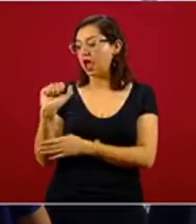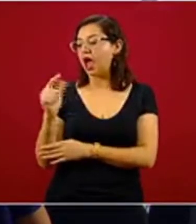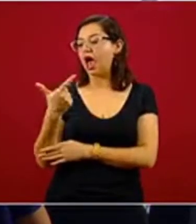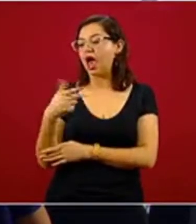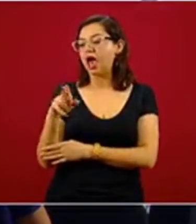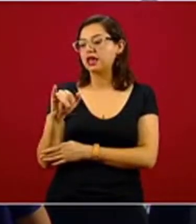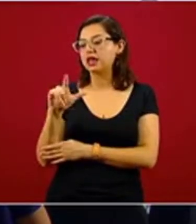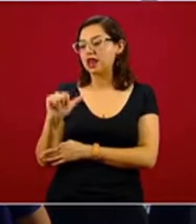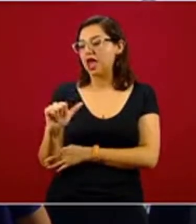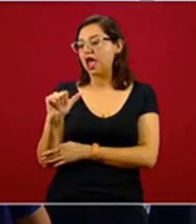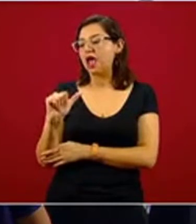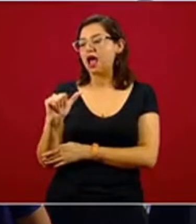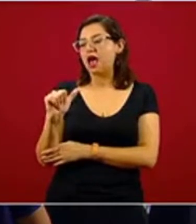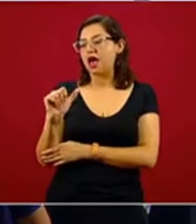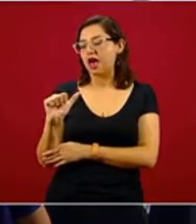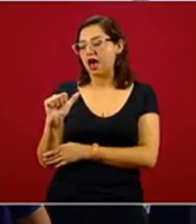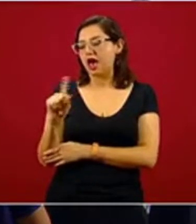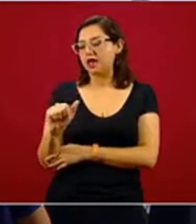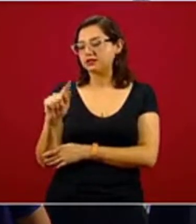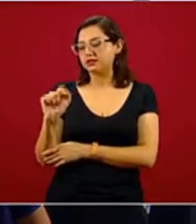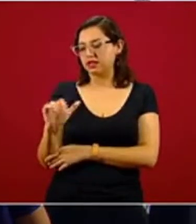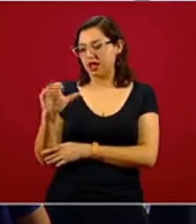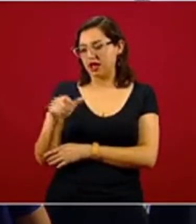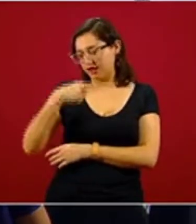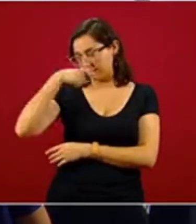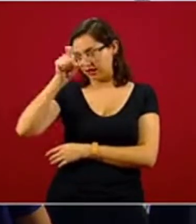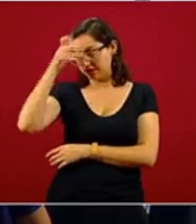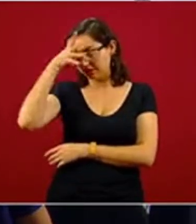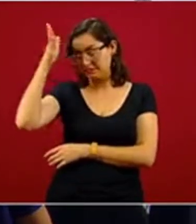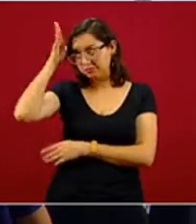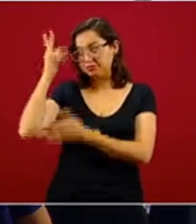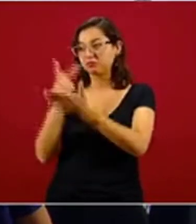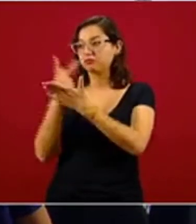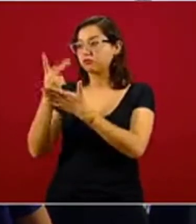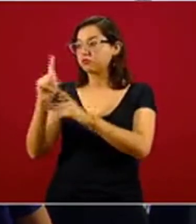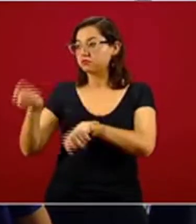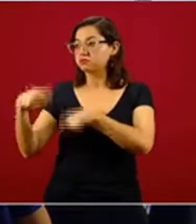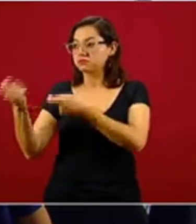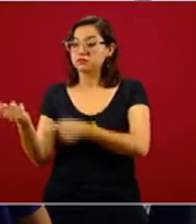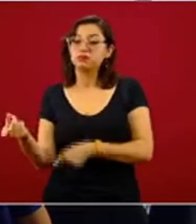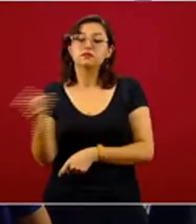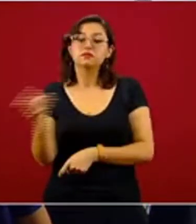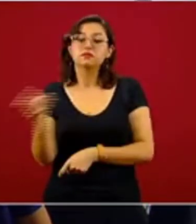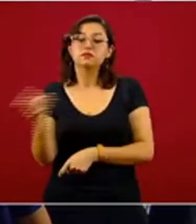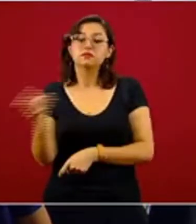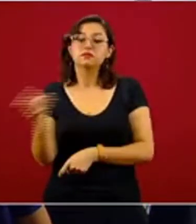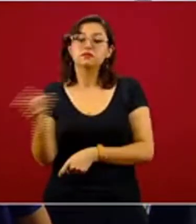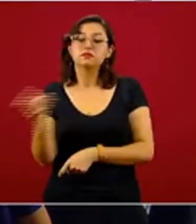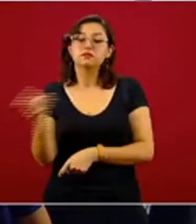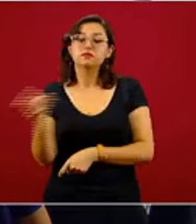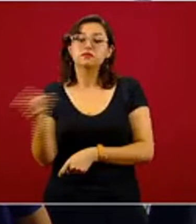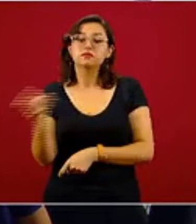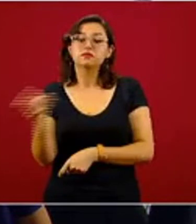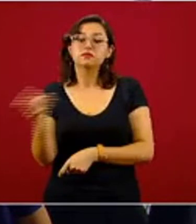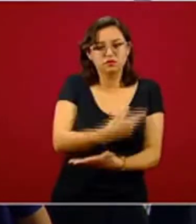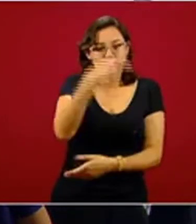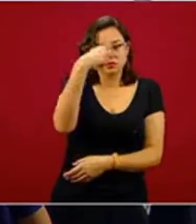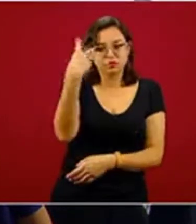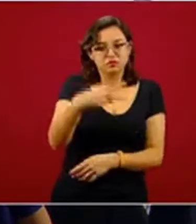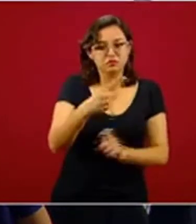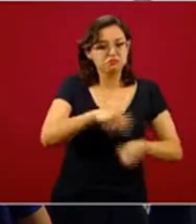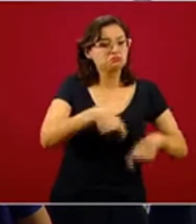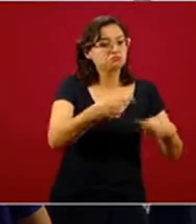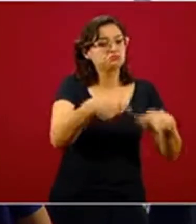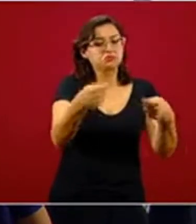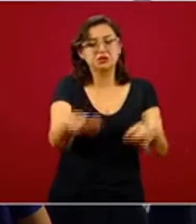connacionales. Es una cosa interesante, pero se ha entregado pocas veces. Pueden pasar a la siguiente. Se ha entregado pocas veces a gente muy destacada,